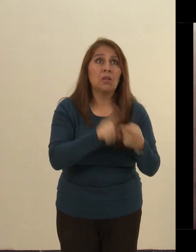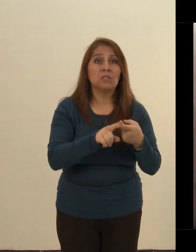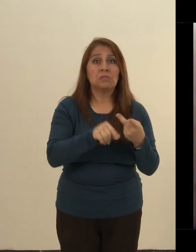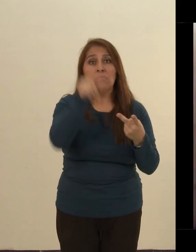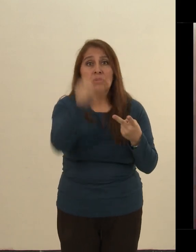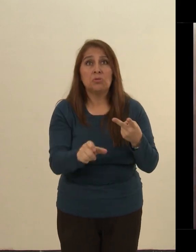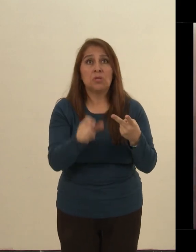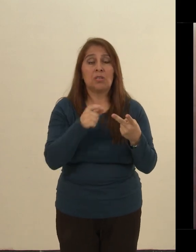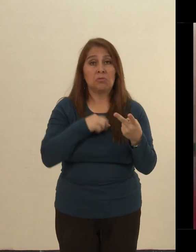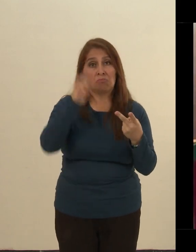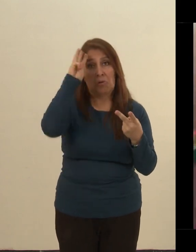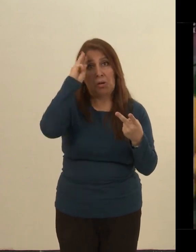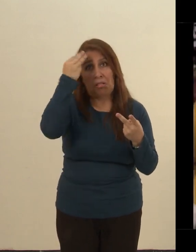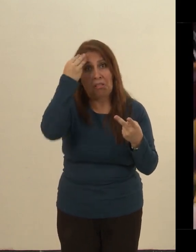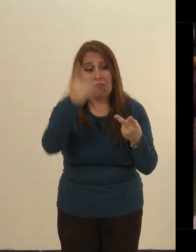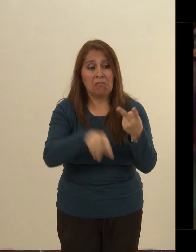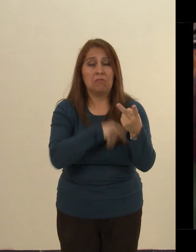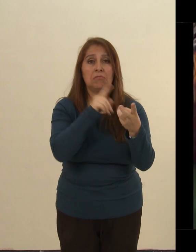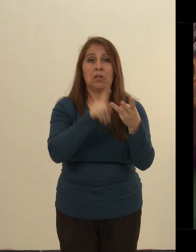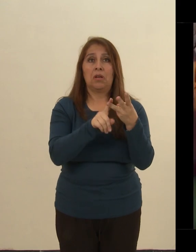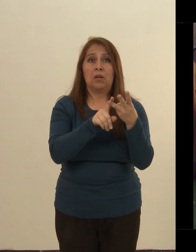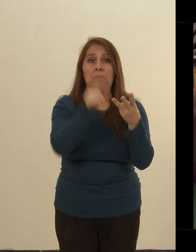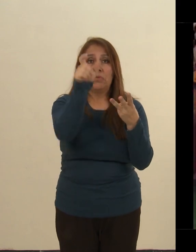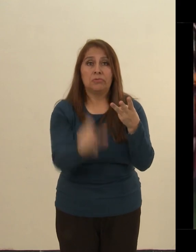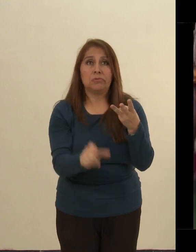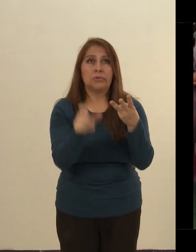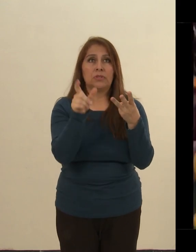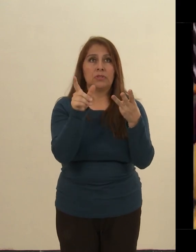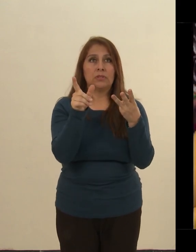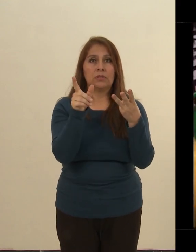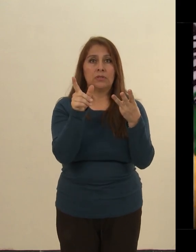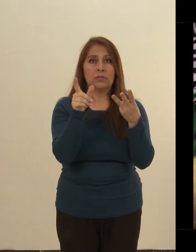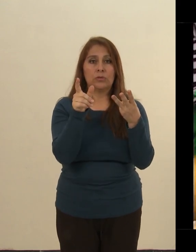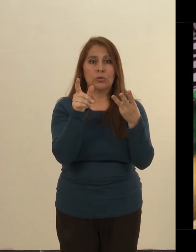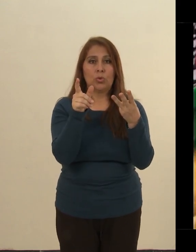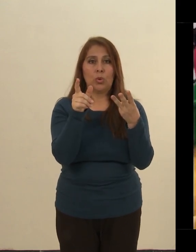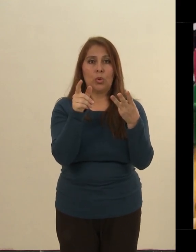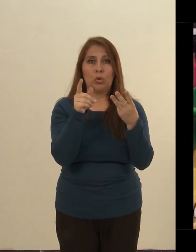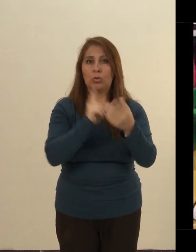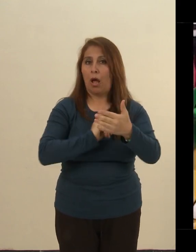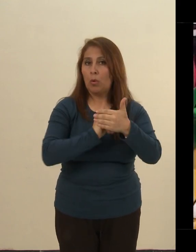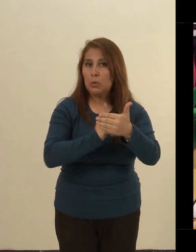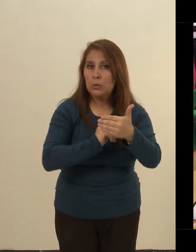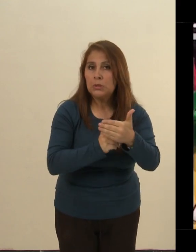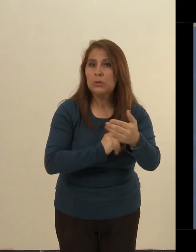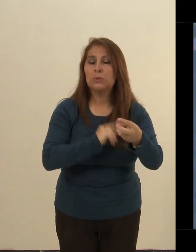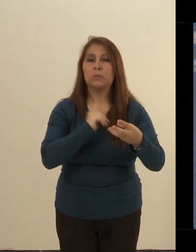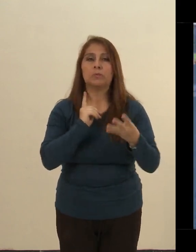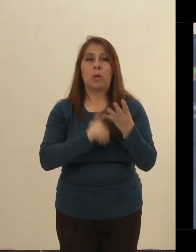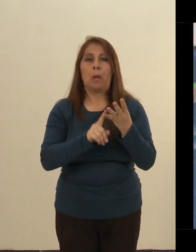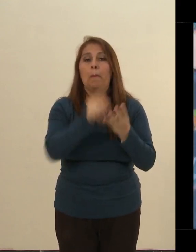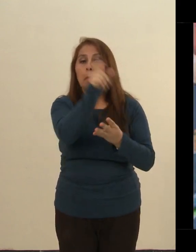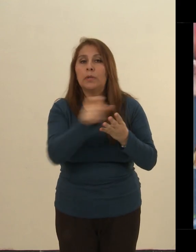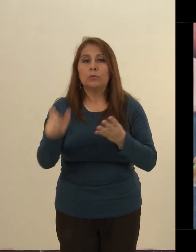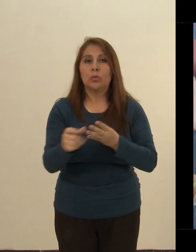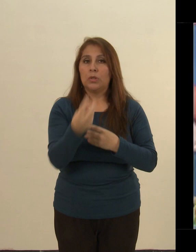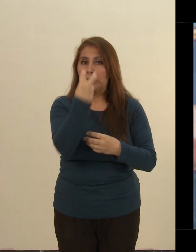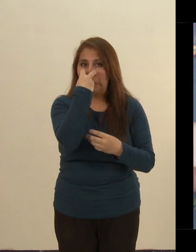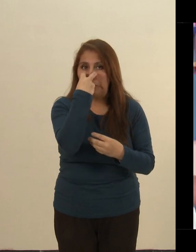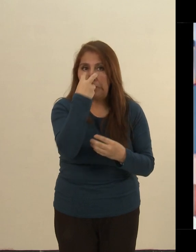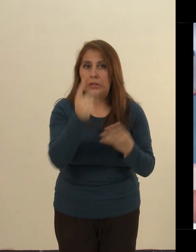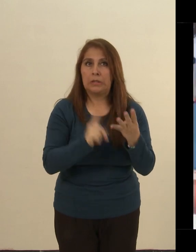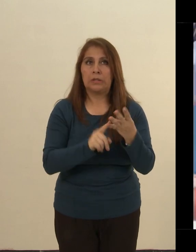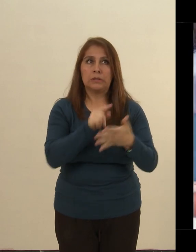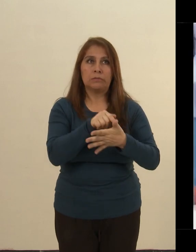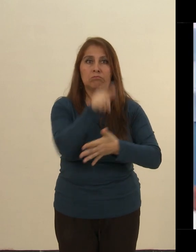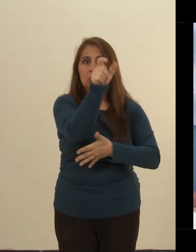personas sordas, para trabajar con personas con discapacidad intelectual, para trabajar con personas con